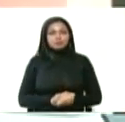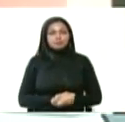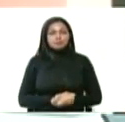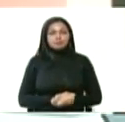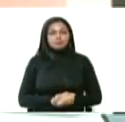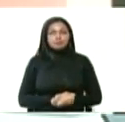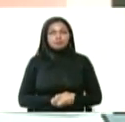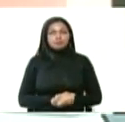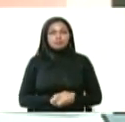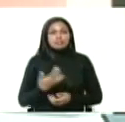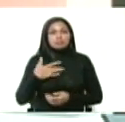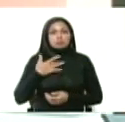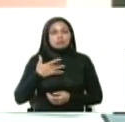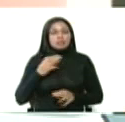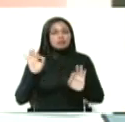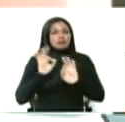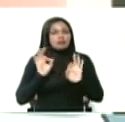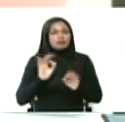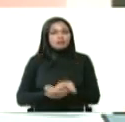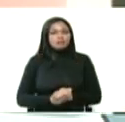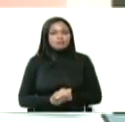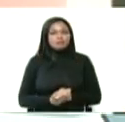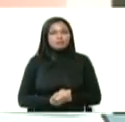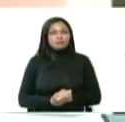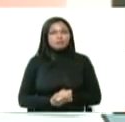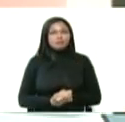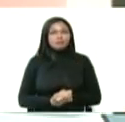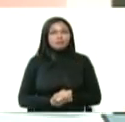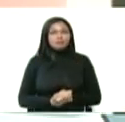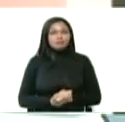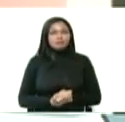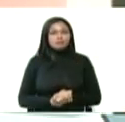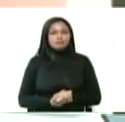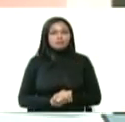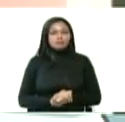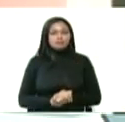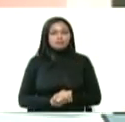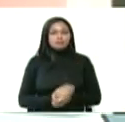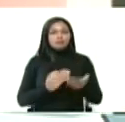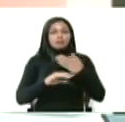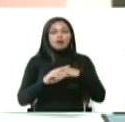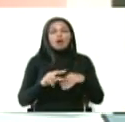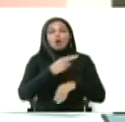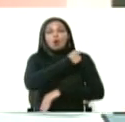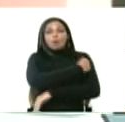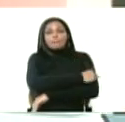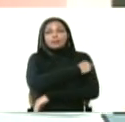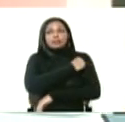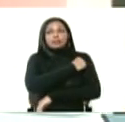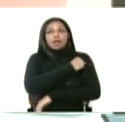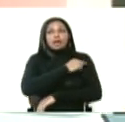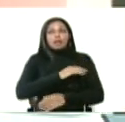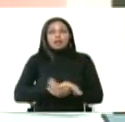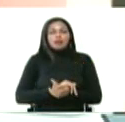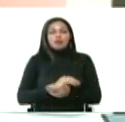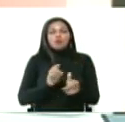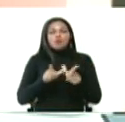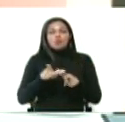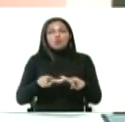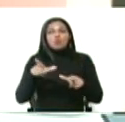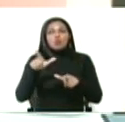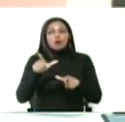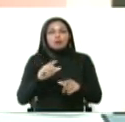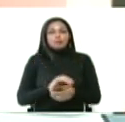Está asintomática y la trasladamos al Hospital Centinela Doctor Vázquez Mago